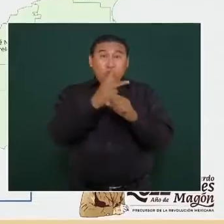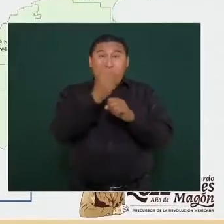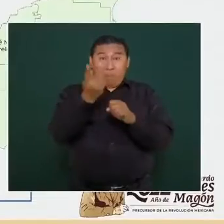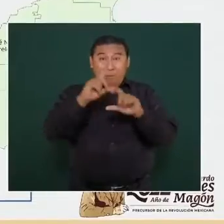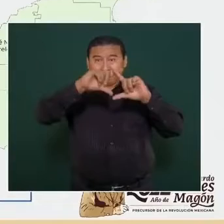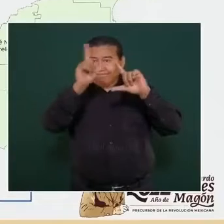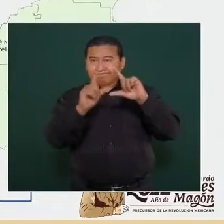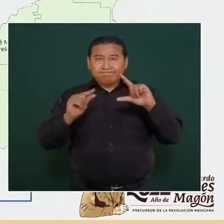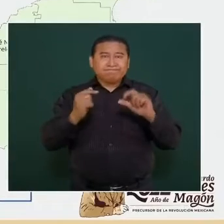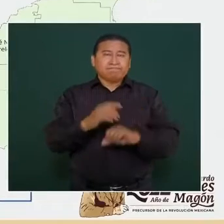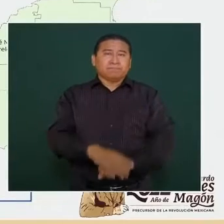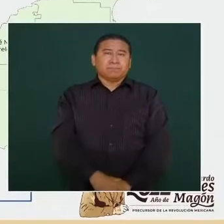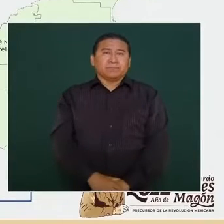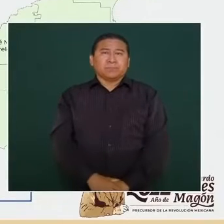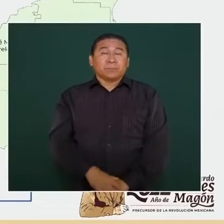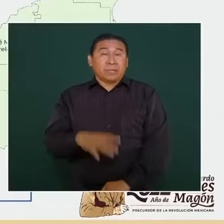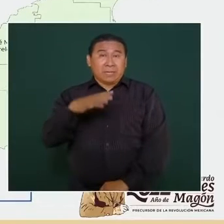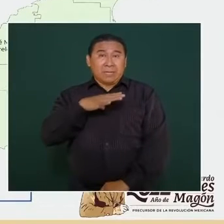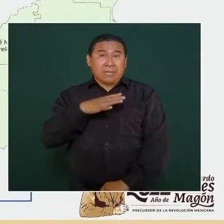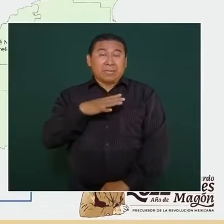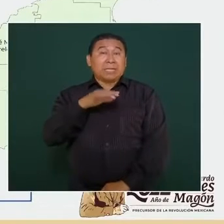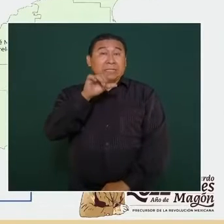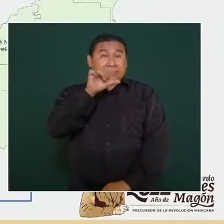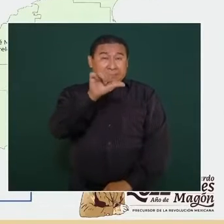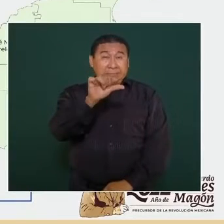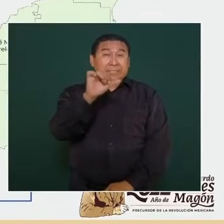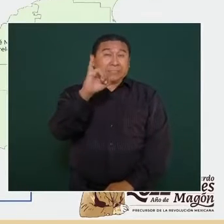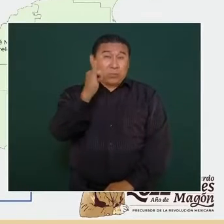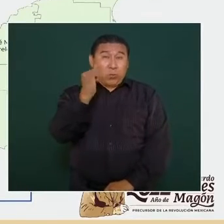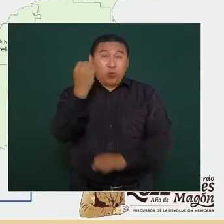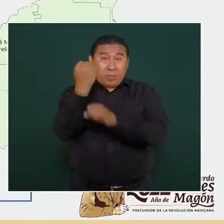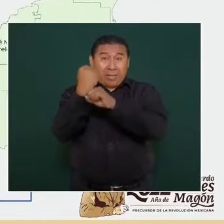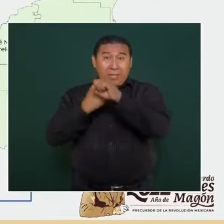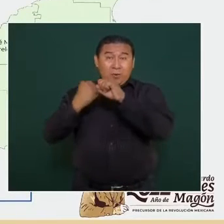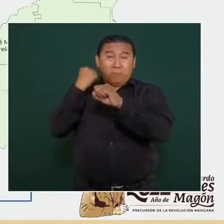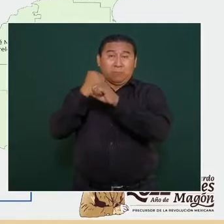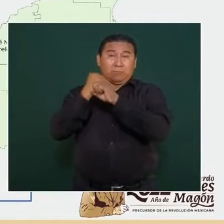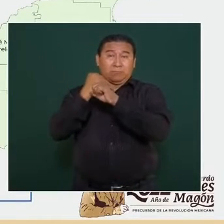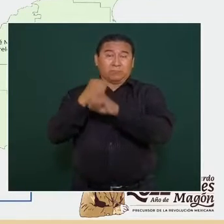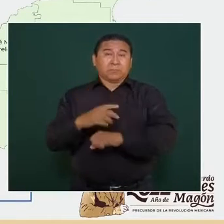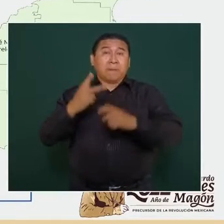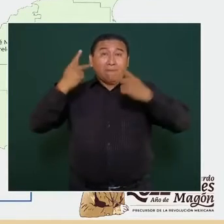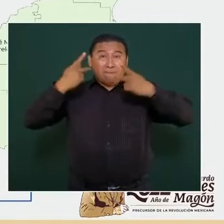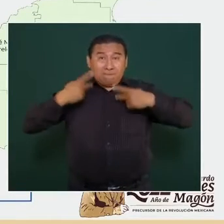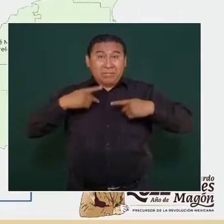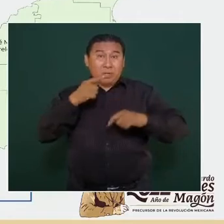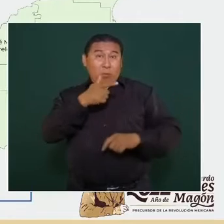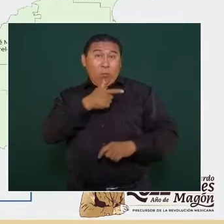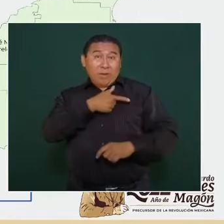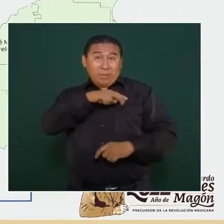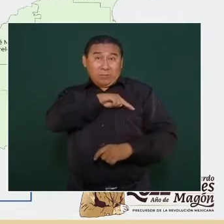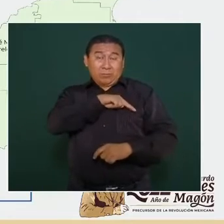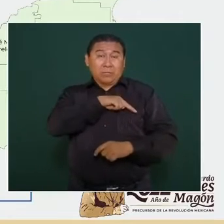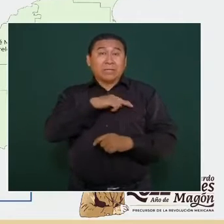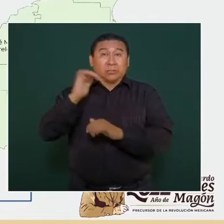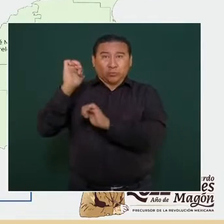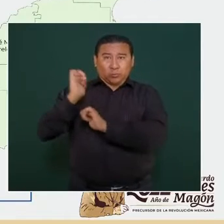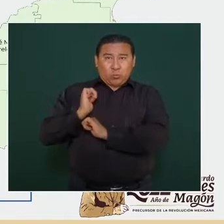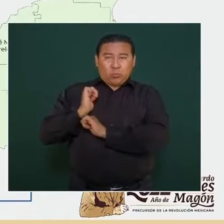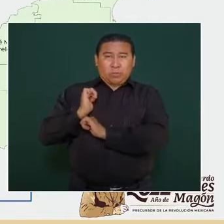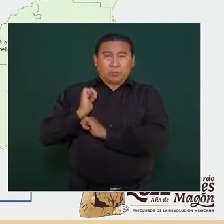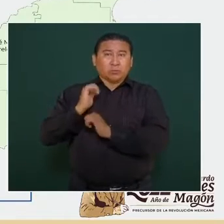país, se tiene desde el 16 de julio del año pasado personal de la Guardia Nacional y del